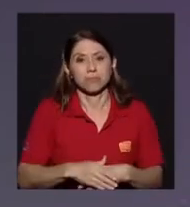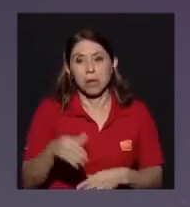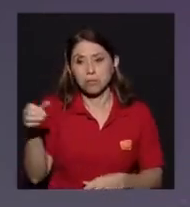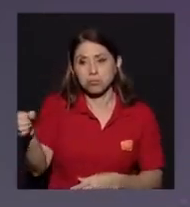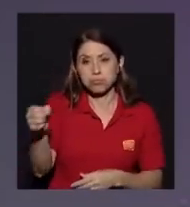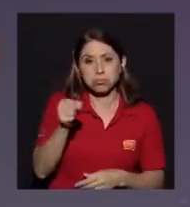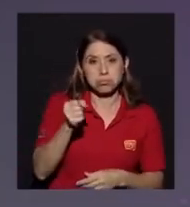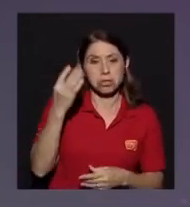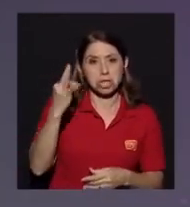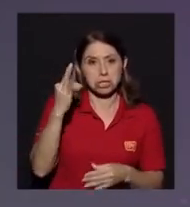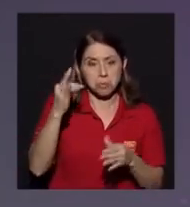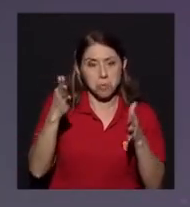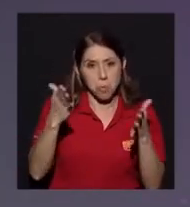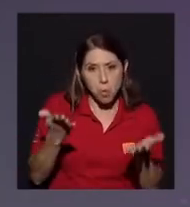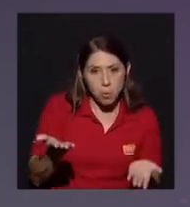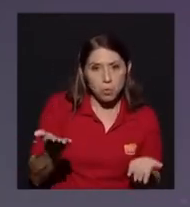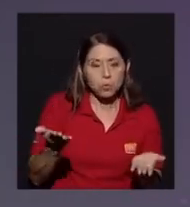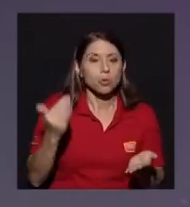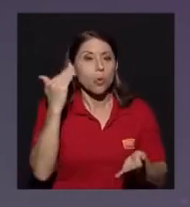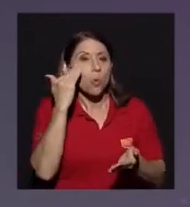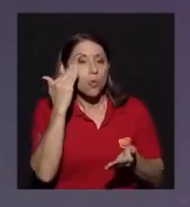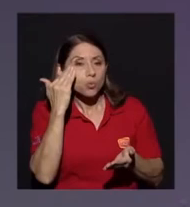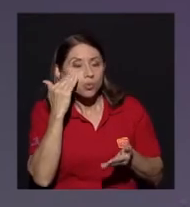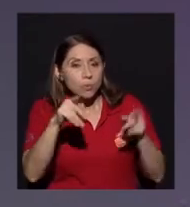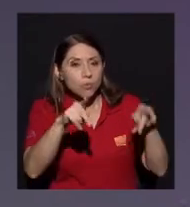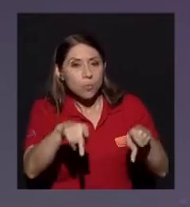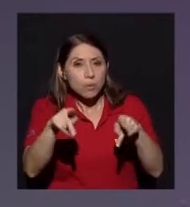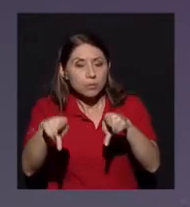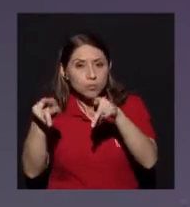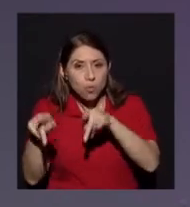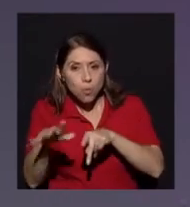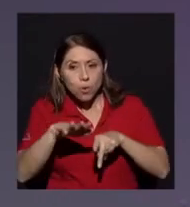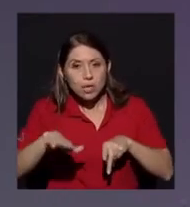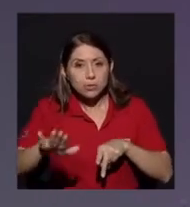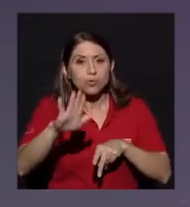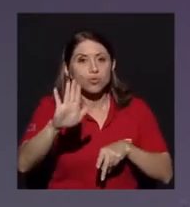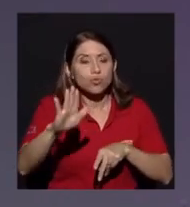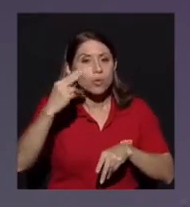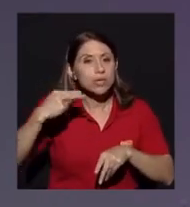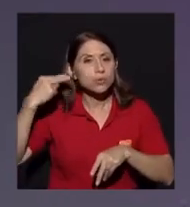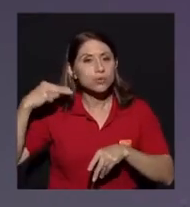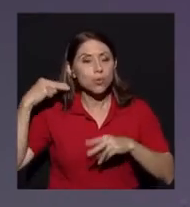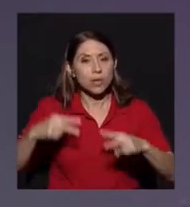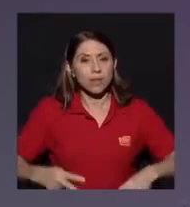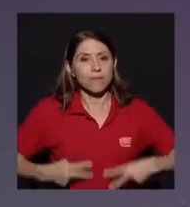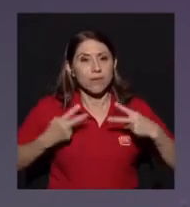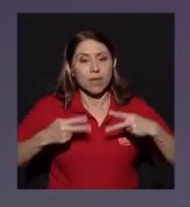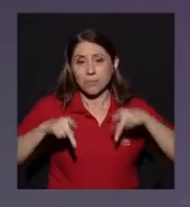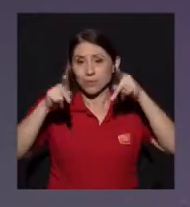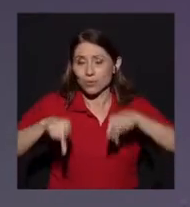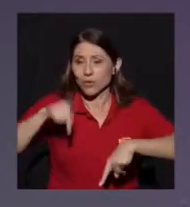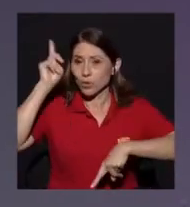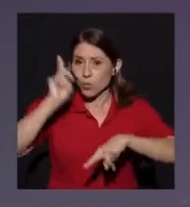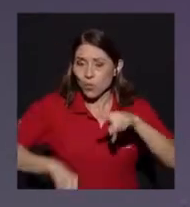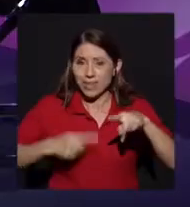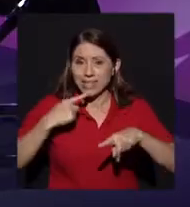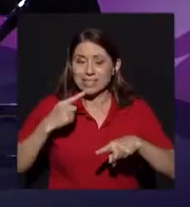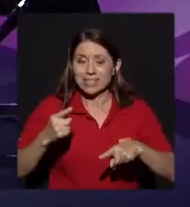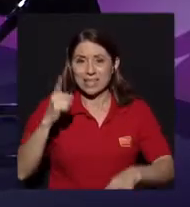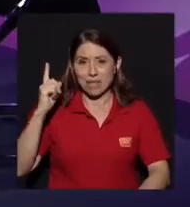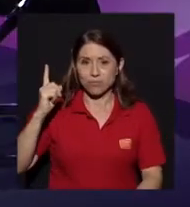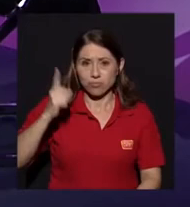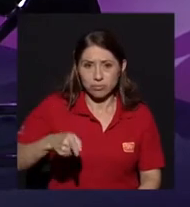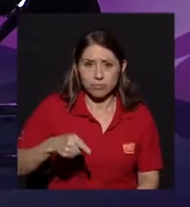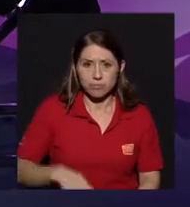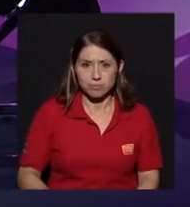conociendo la historia de vida de las personas de manera que nadie puede decir que es una imposición tampoco eso